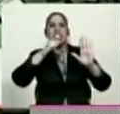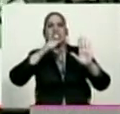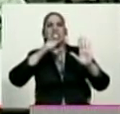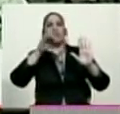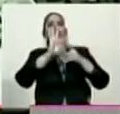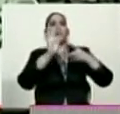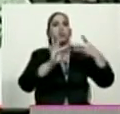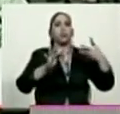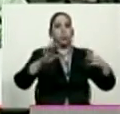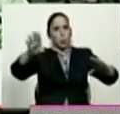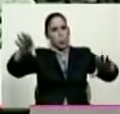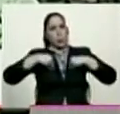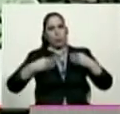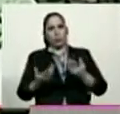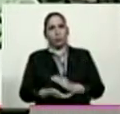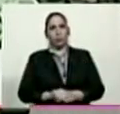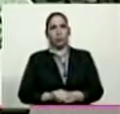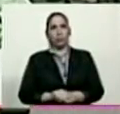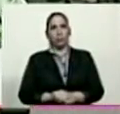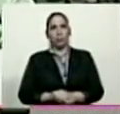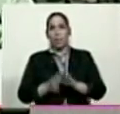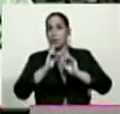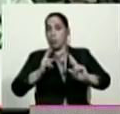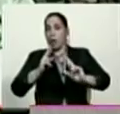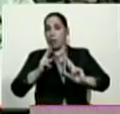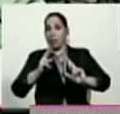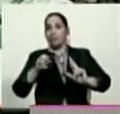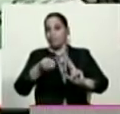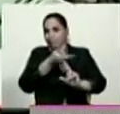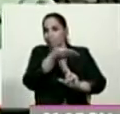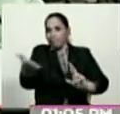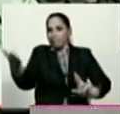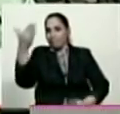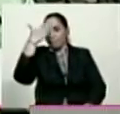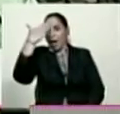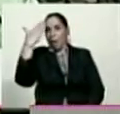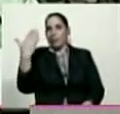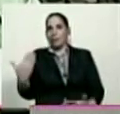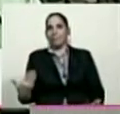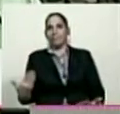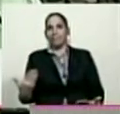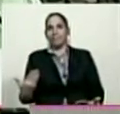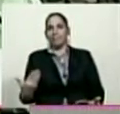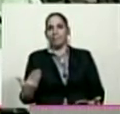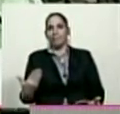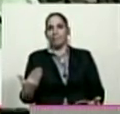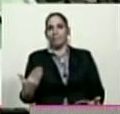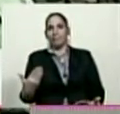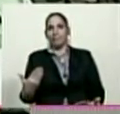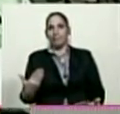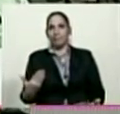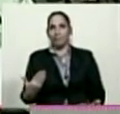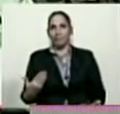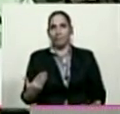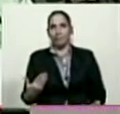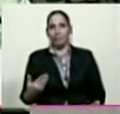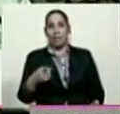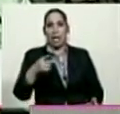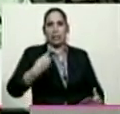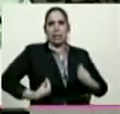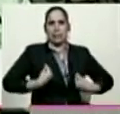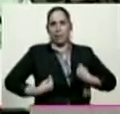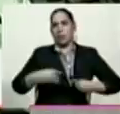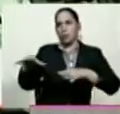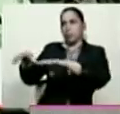funciones? La respuesta es obvia. Es obvia. Y la desesperación del